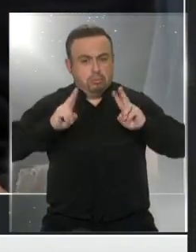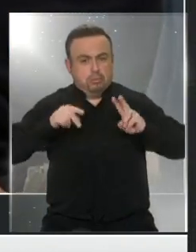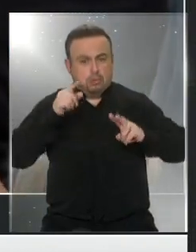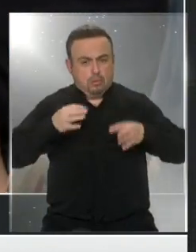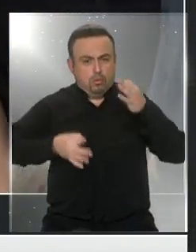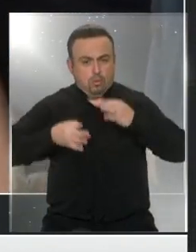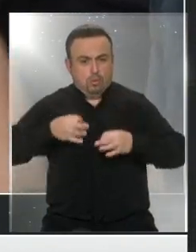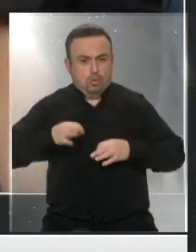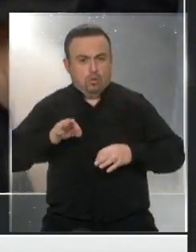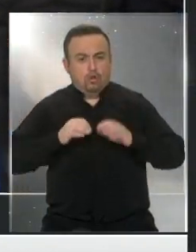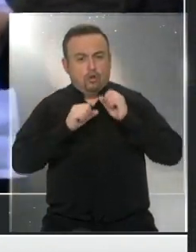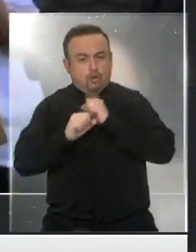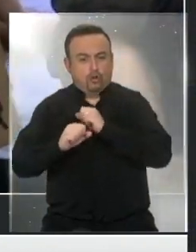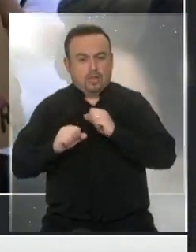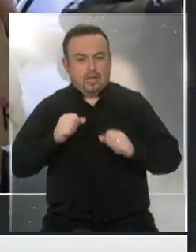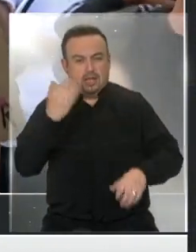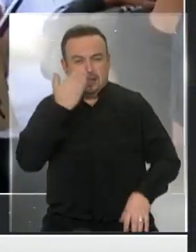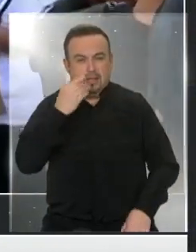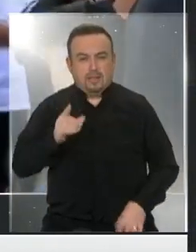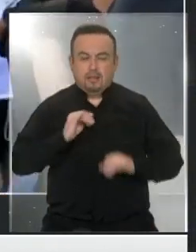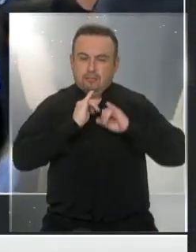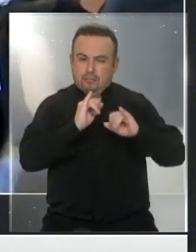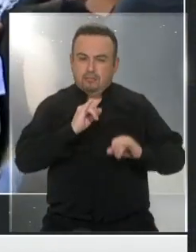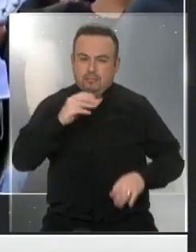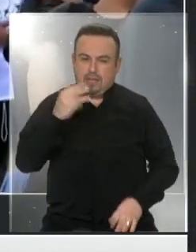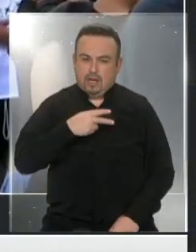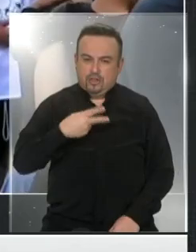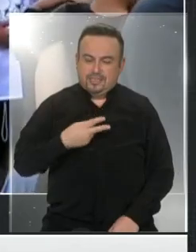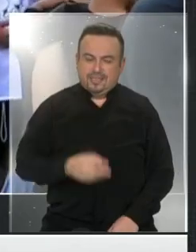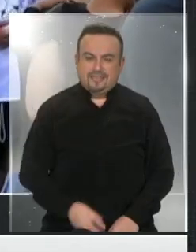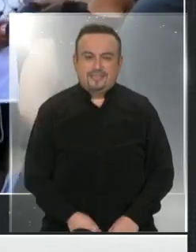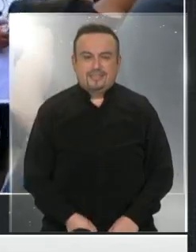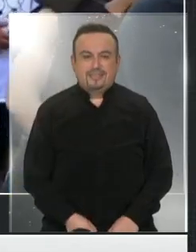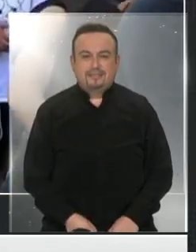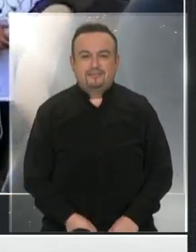la justicia racial. Paz González, Mega Noticias, Atlanta.